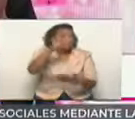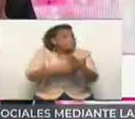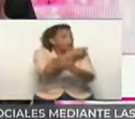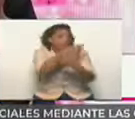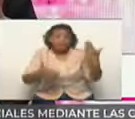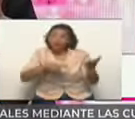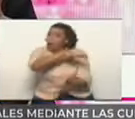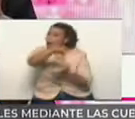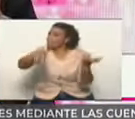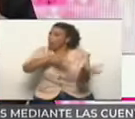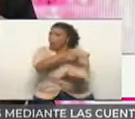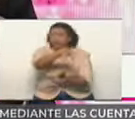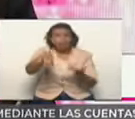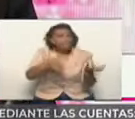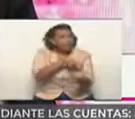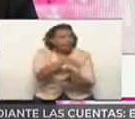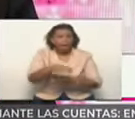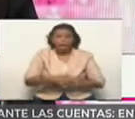problema.